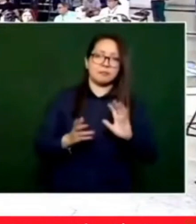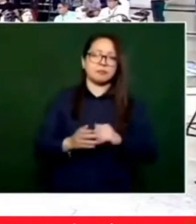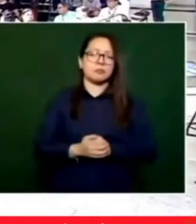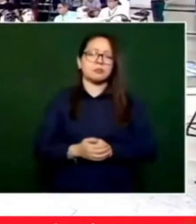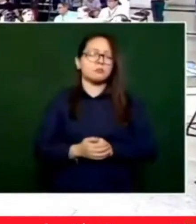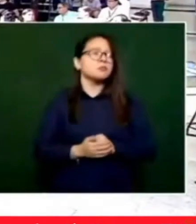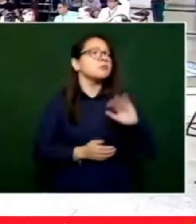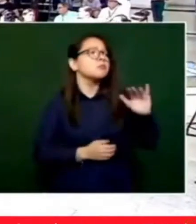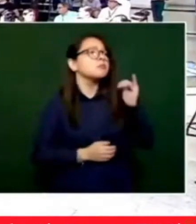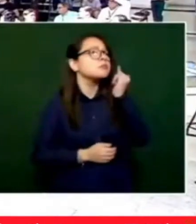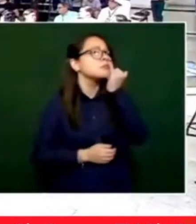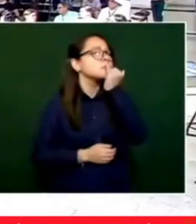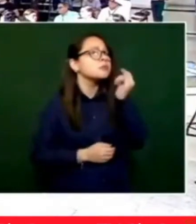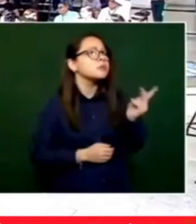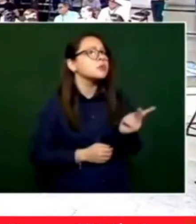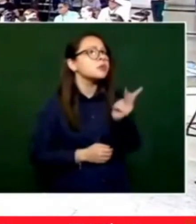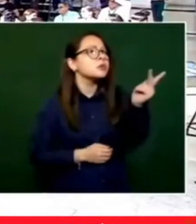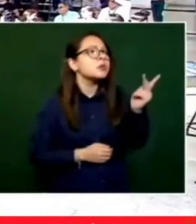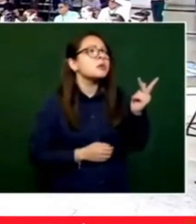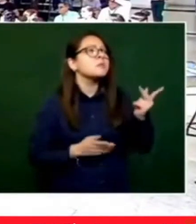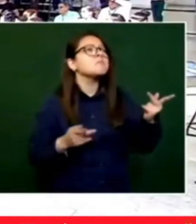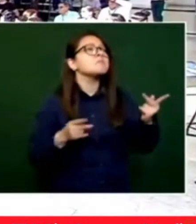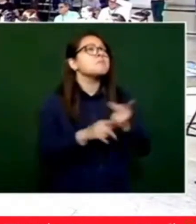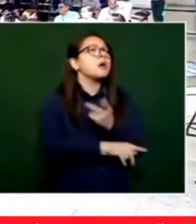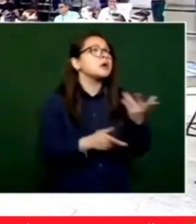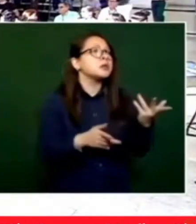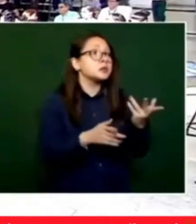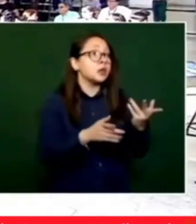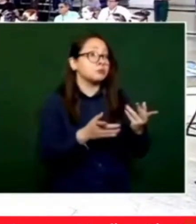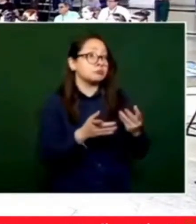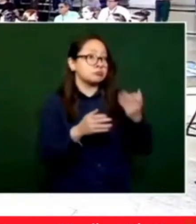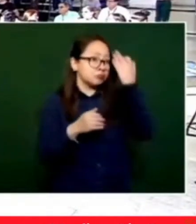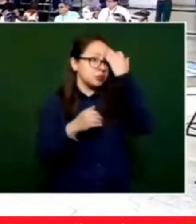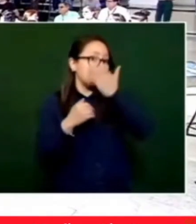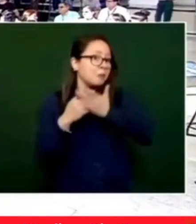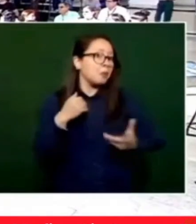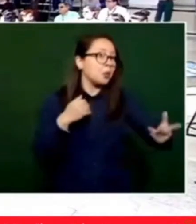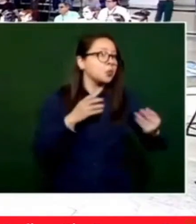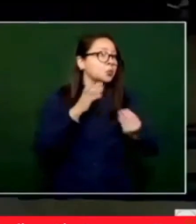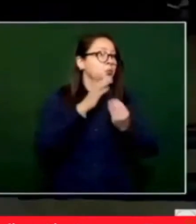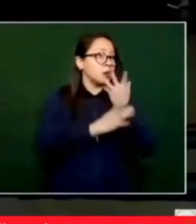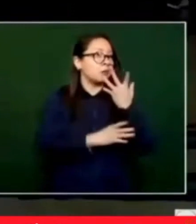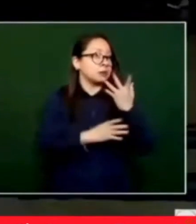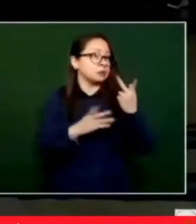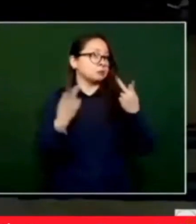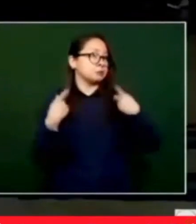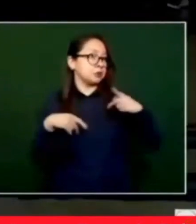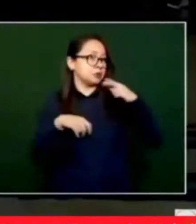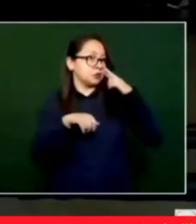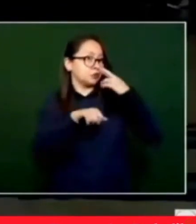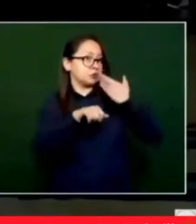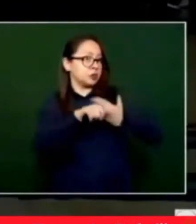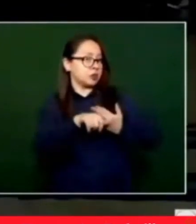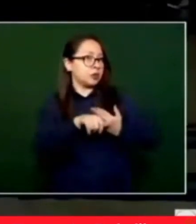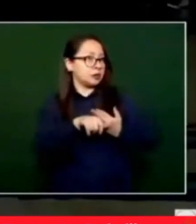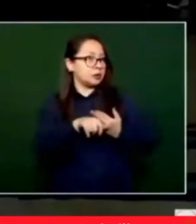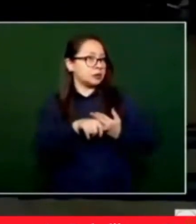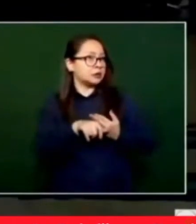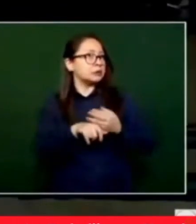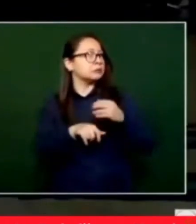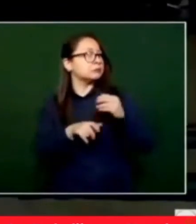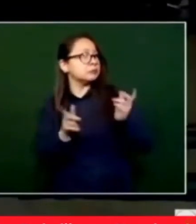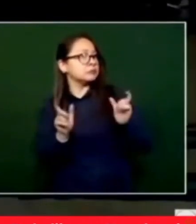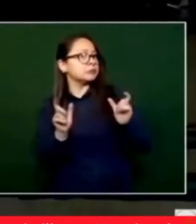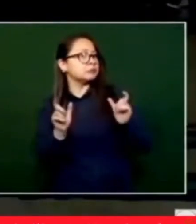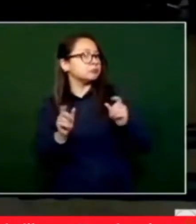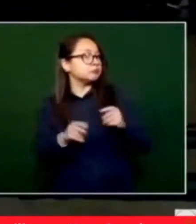Como resultado de esta resolución de la Corte, va a haber nuevos nombramientos de civiles en la Guardia Nacional. No, es que queda igual, es